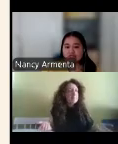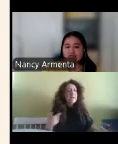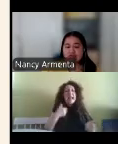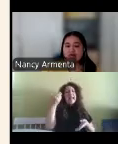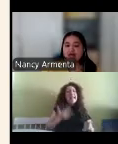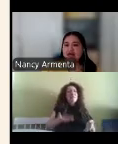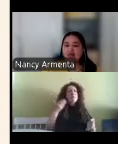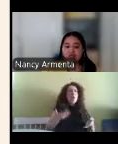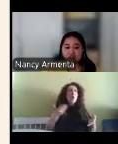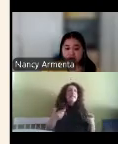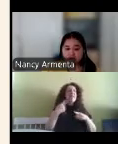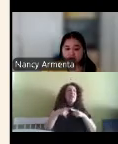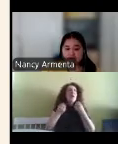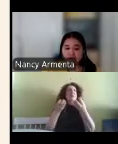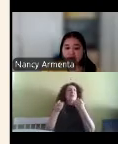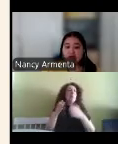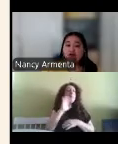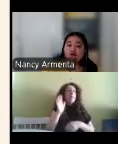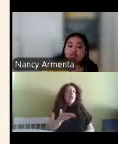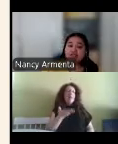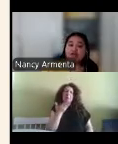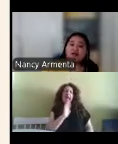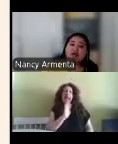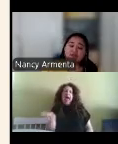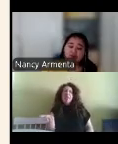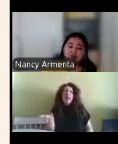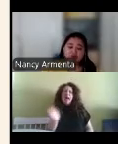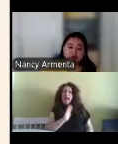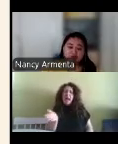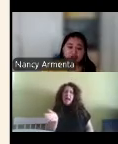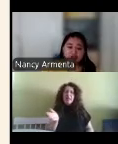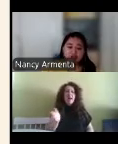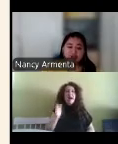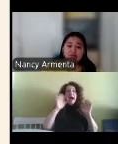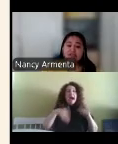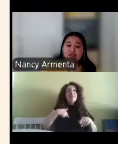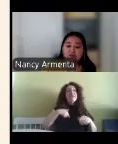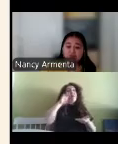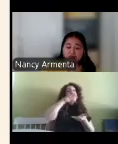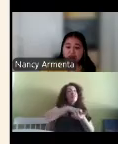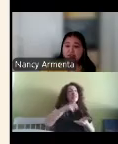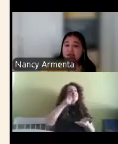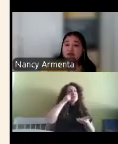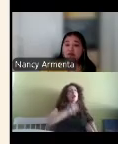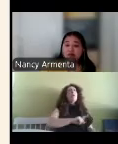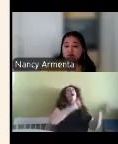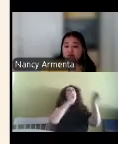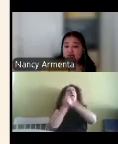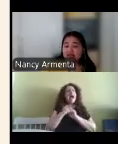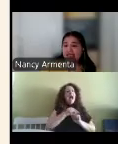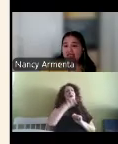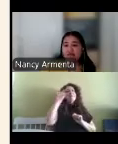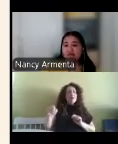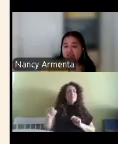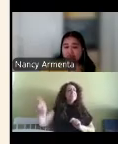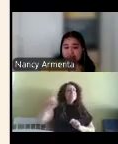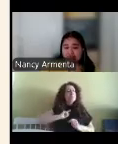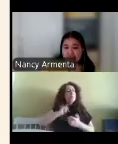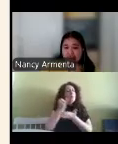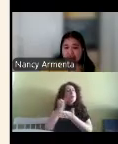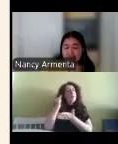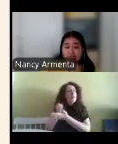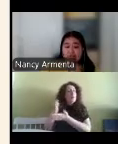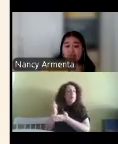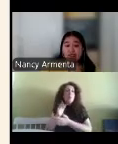que decía, era como si no tuviera nada. Fue hasta que me cambié de un centro de salud que me hicieron pruebas, porque con ella era imposible